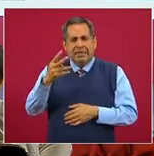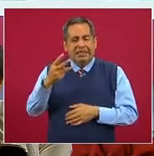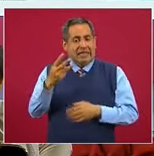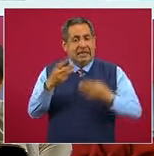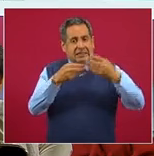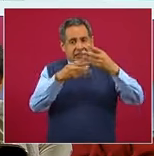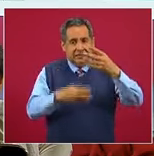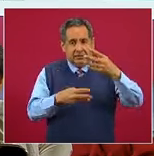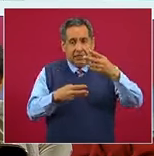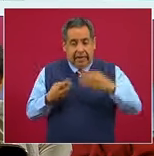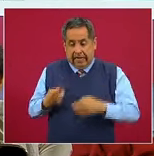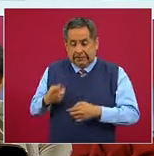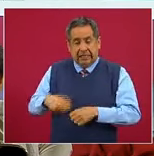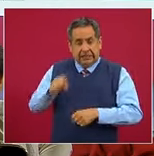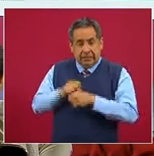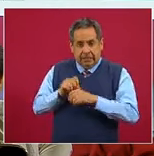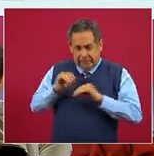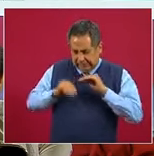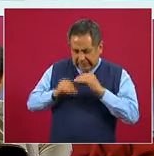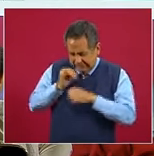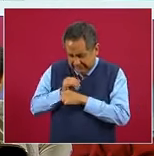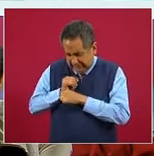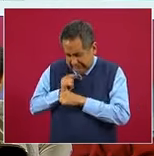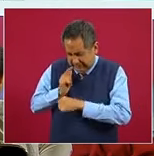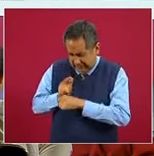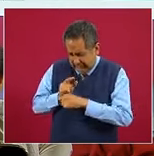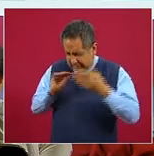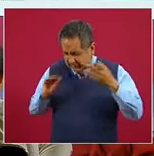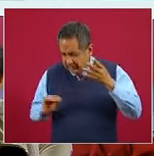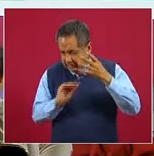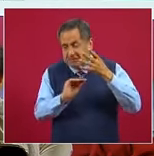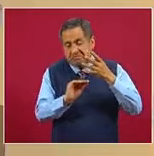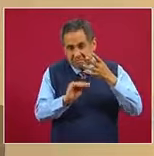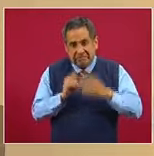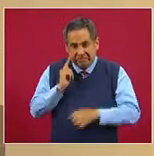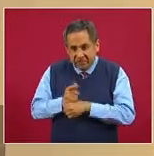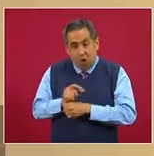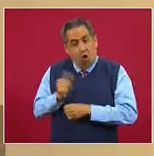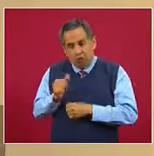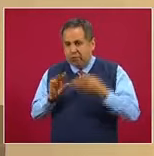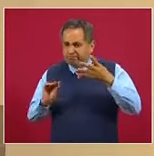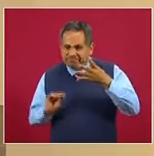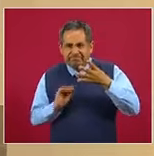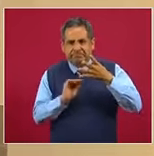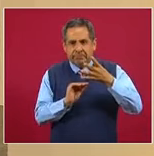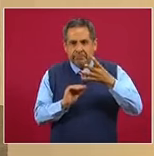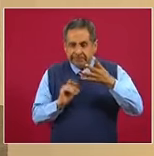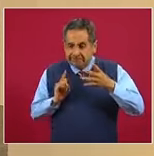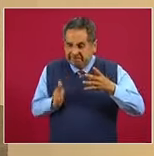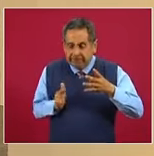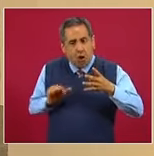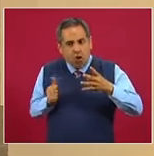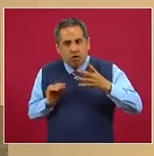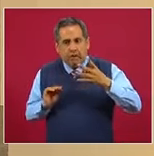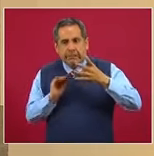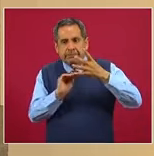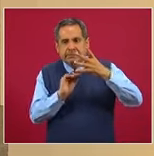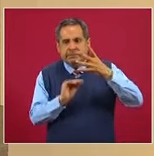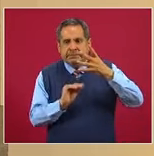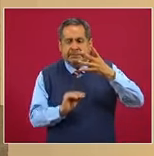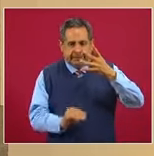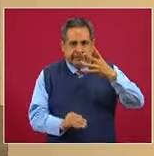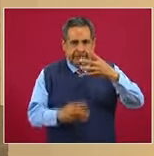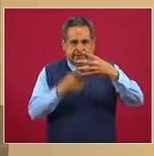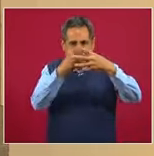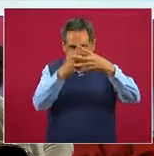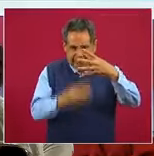esta semana estarán disponibles porque las tenemos que estar subiendo o depositando en esta plataforma pública.